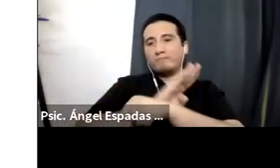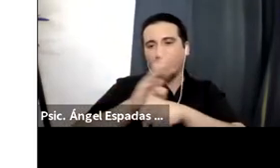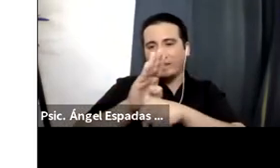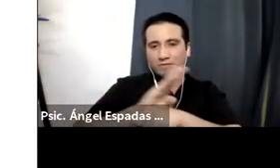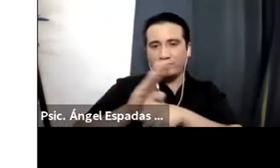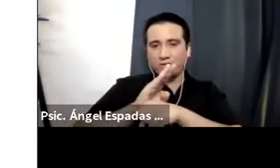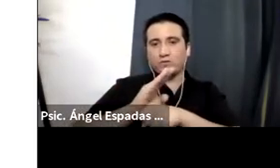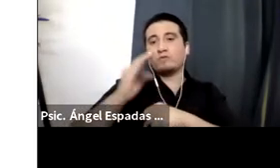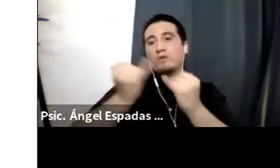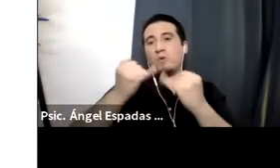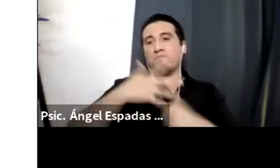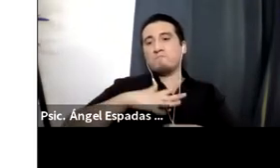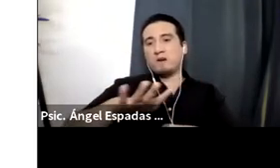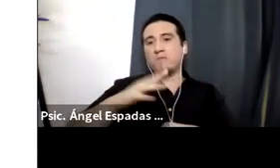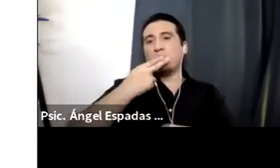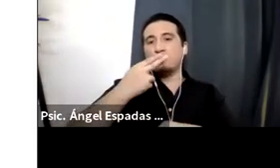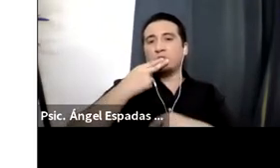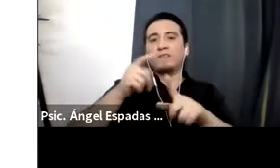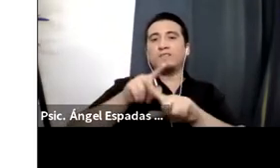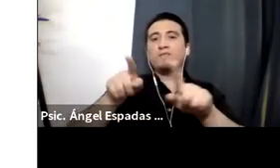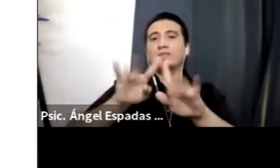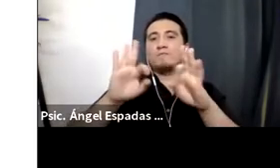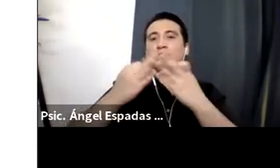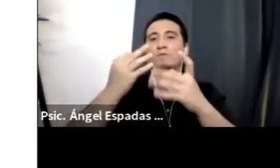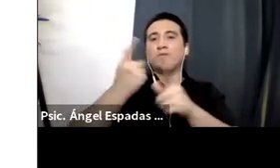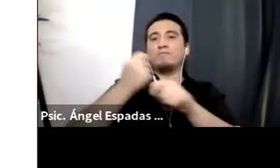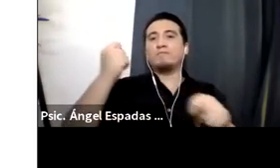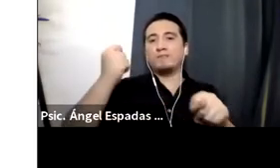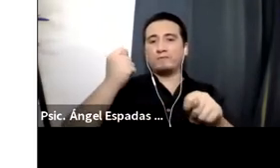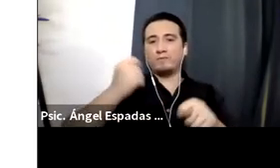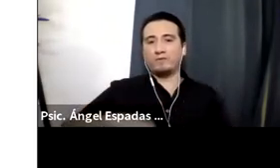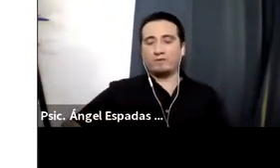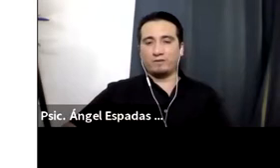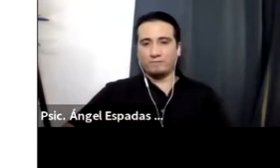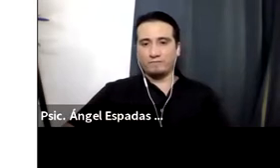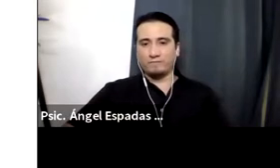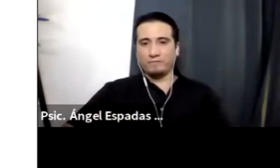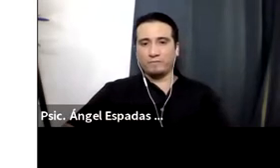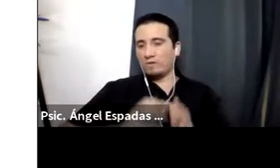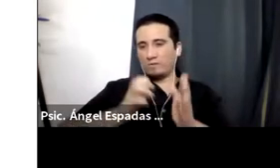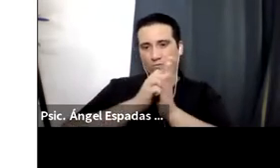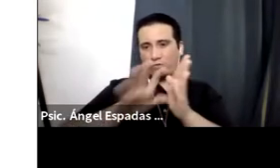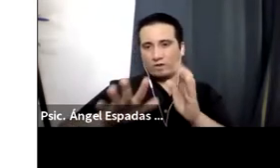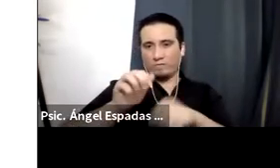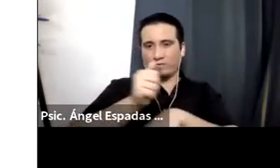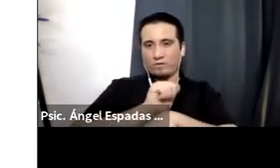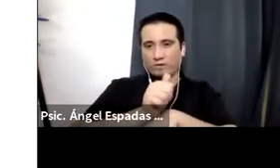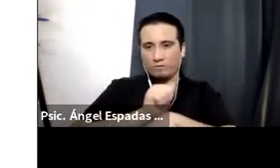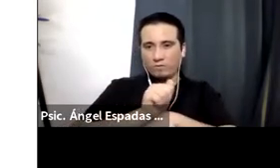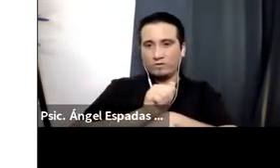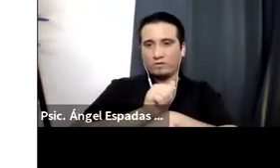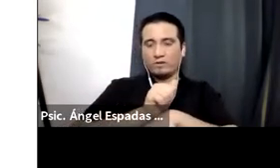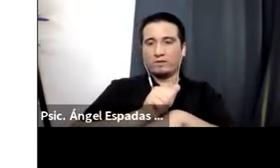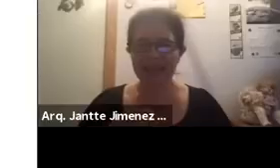al utilizar los diferentes modos de transporte. Entonces, por ejemplo, en el coche, ¿no? En el vehículo